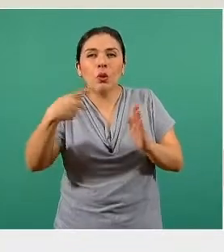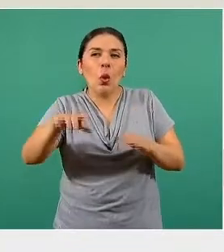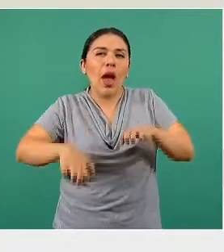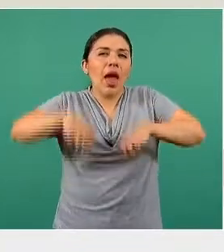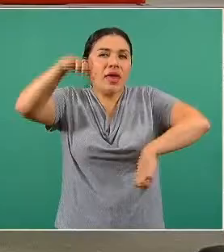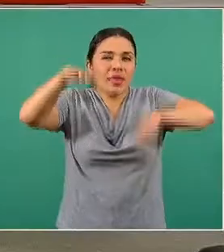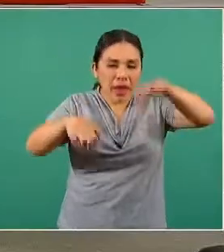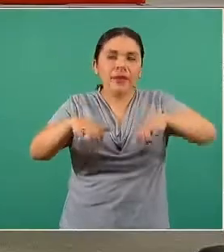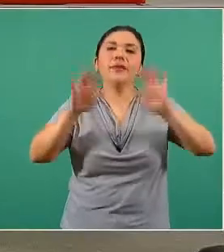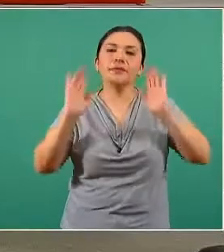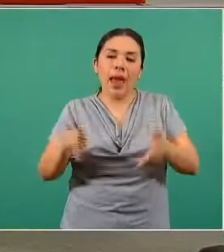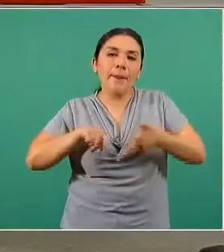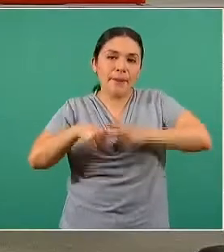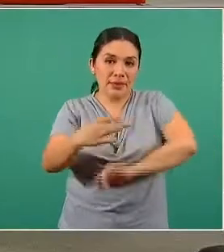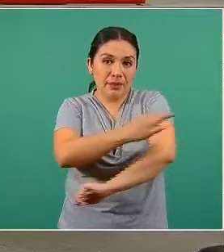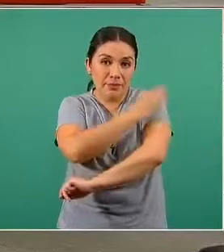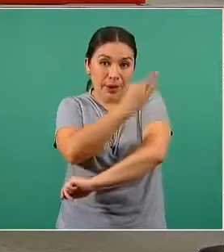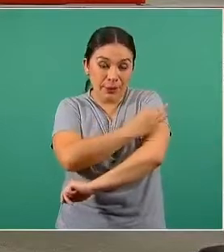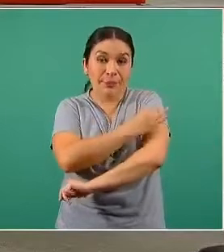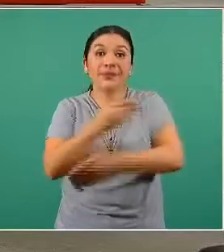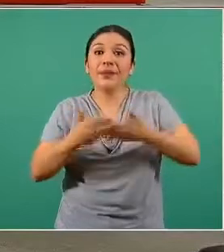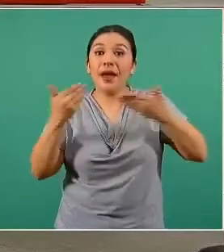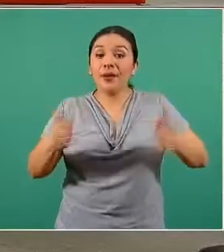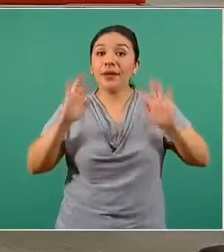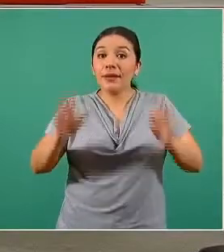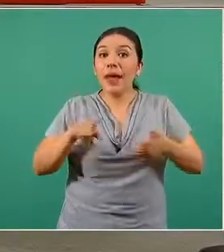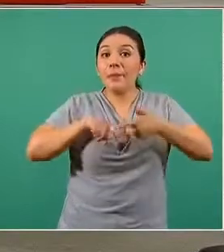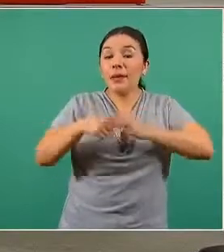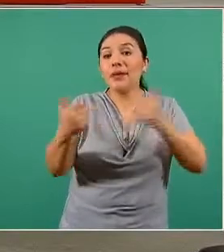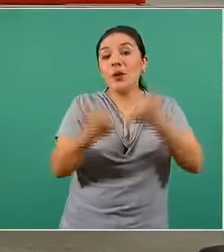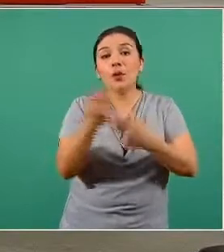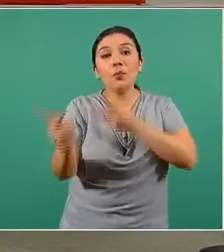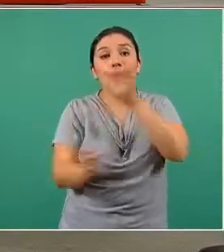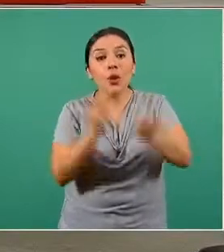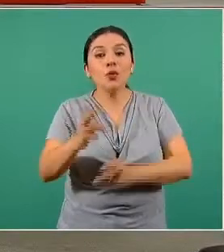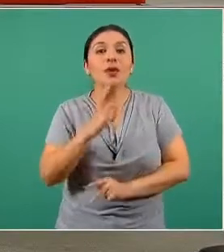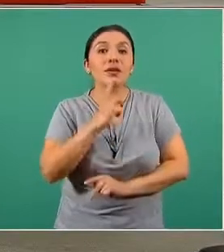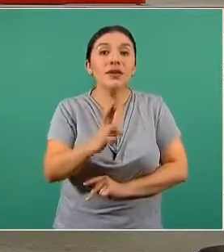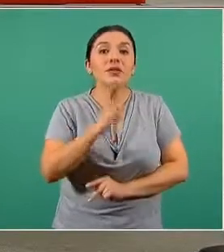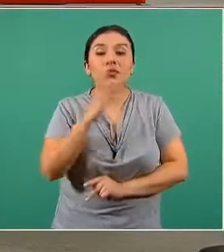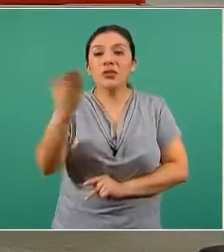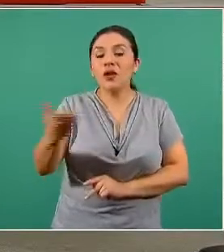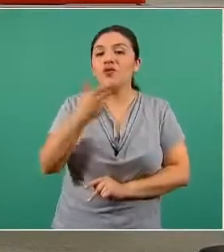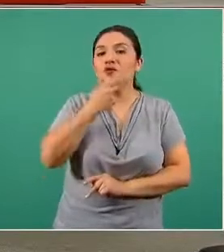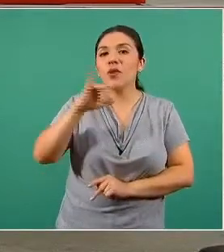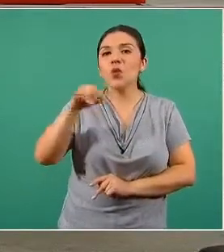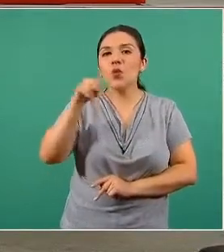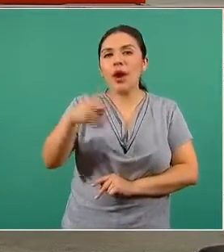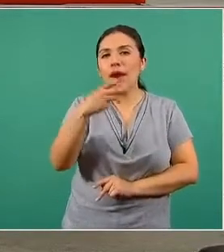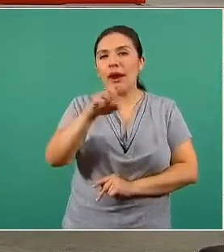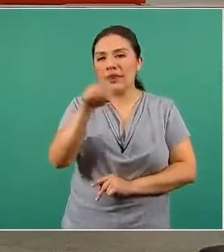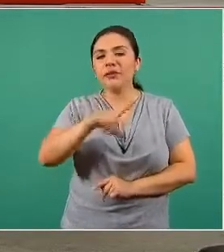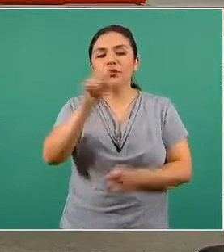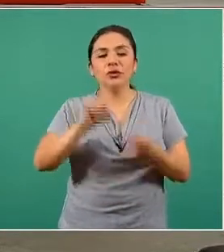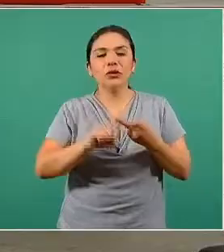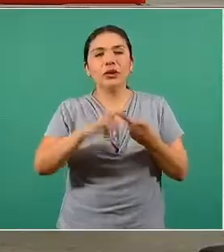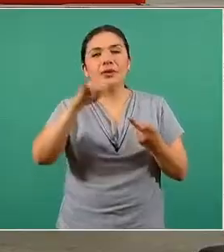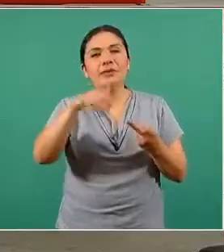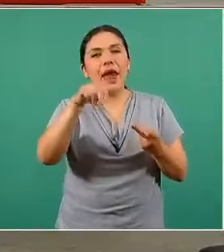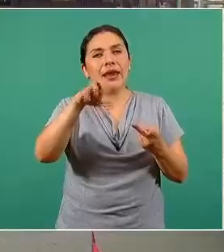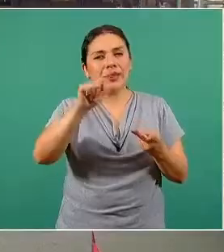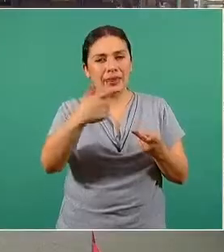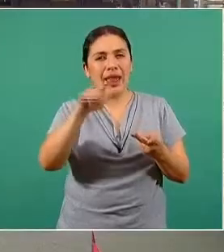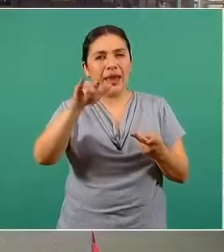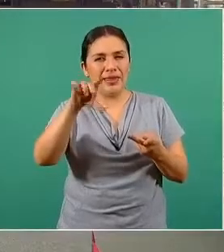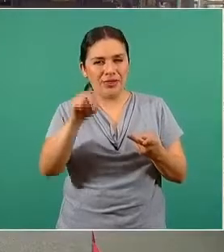grupo de edad. Vamos a abrir a preguntas y comentarios. Empecemos con Juan Hernández, nos pasamos con Janet Galindo, que lleva 2 o 3